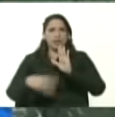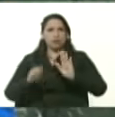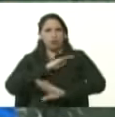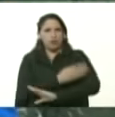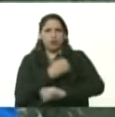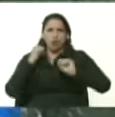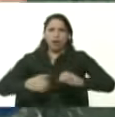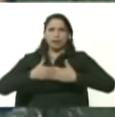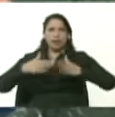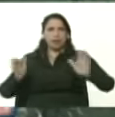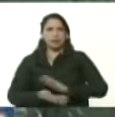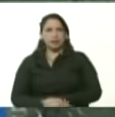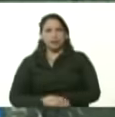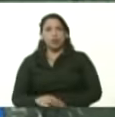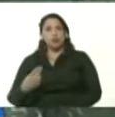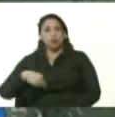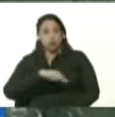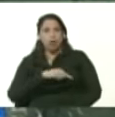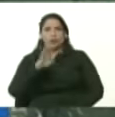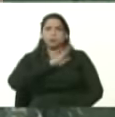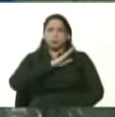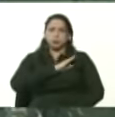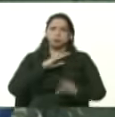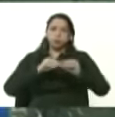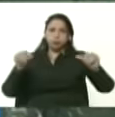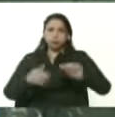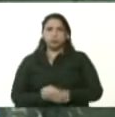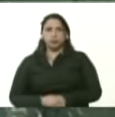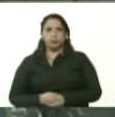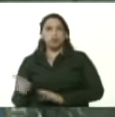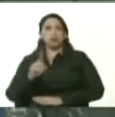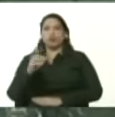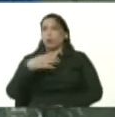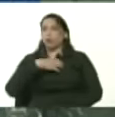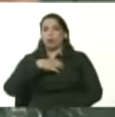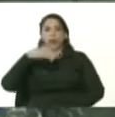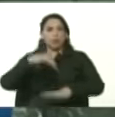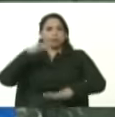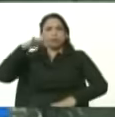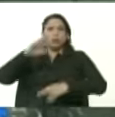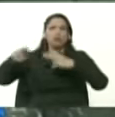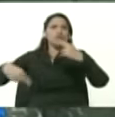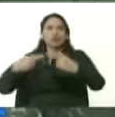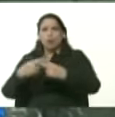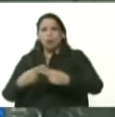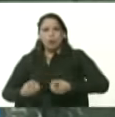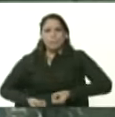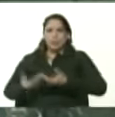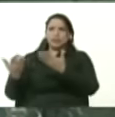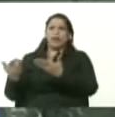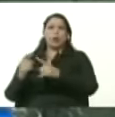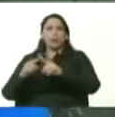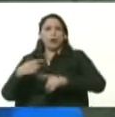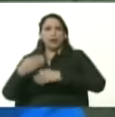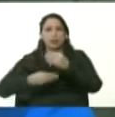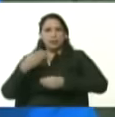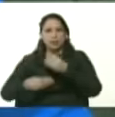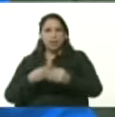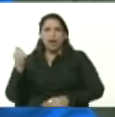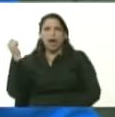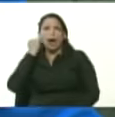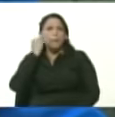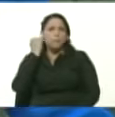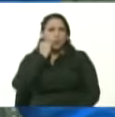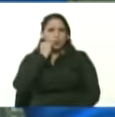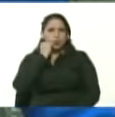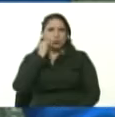garantiza nuestro territorio intocable, jamás prestado para cometer abuso